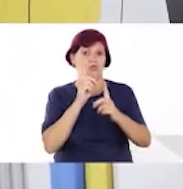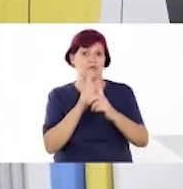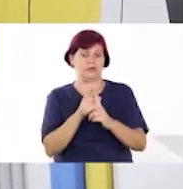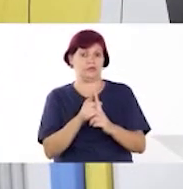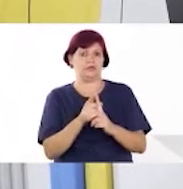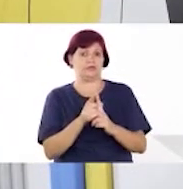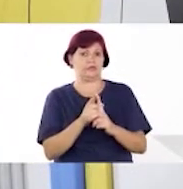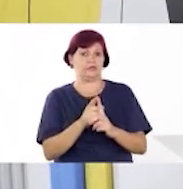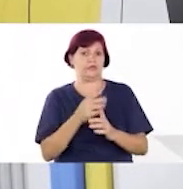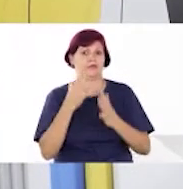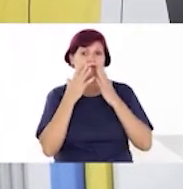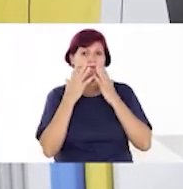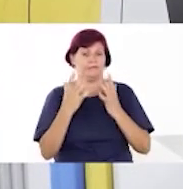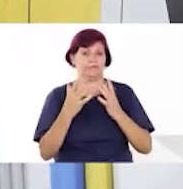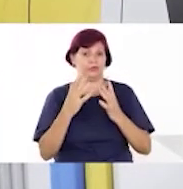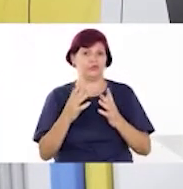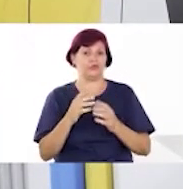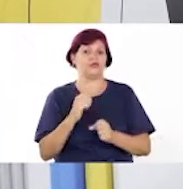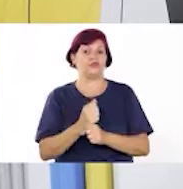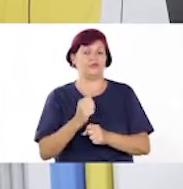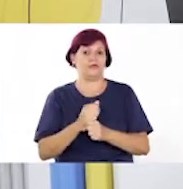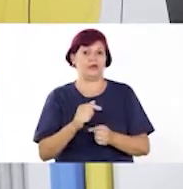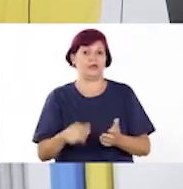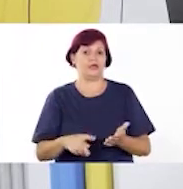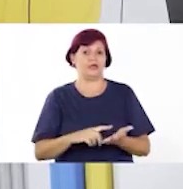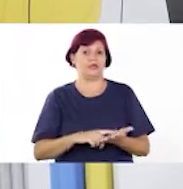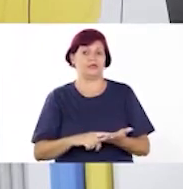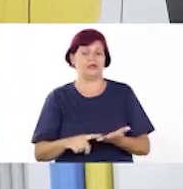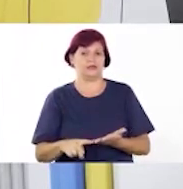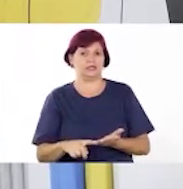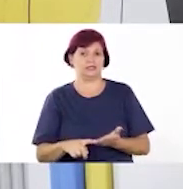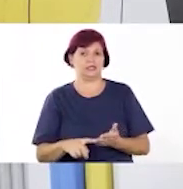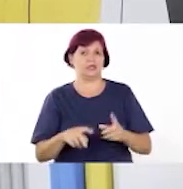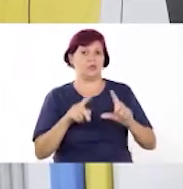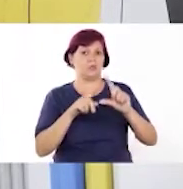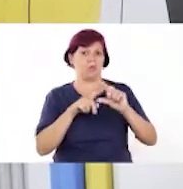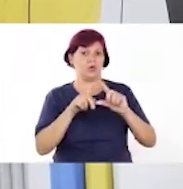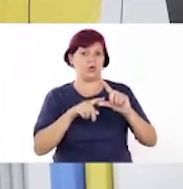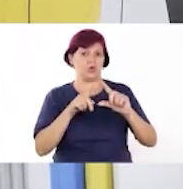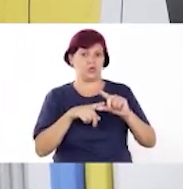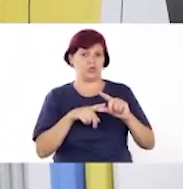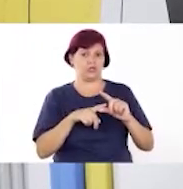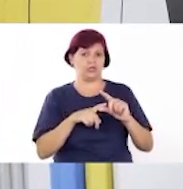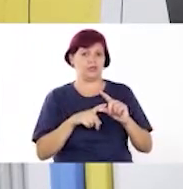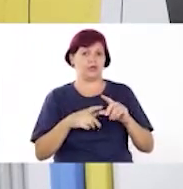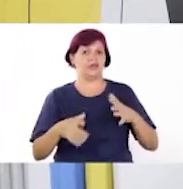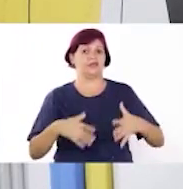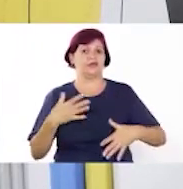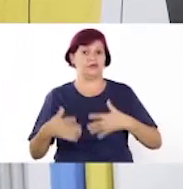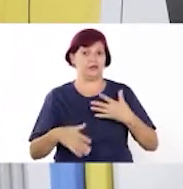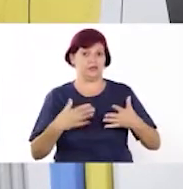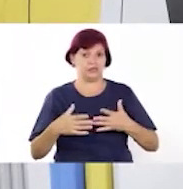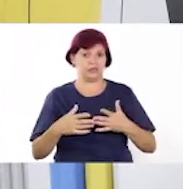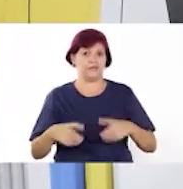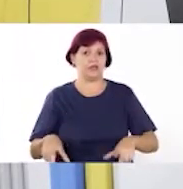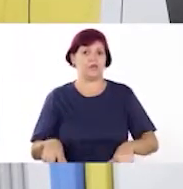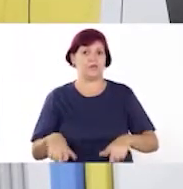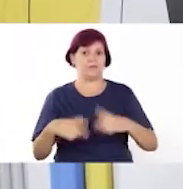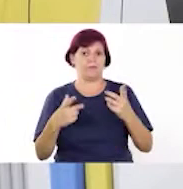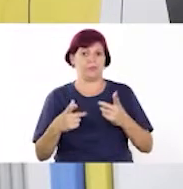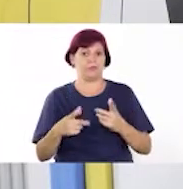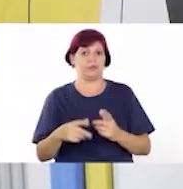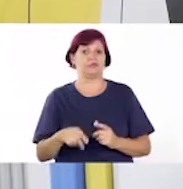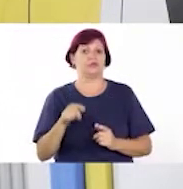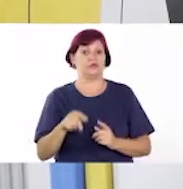objetivos esenciales a trabajar durante la semana, así como los contenidos y las actividades que le darán